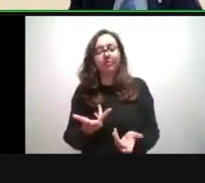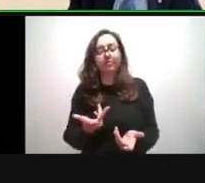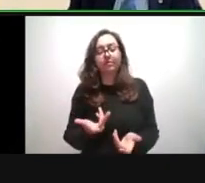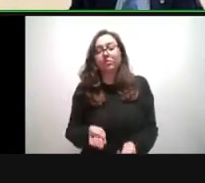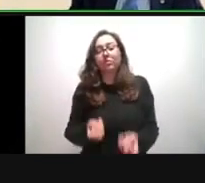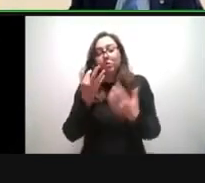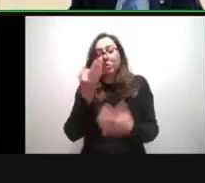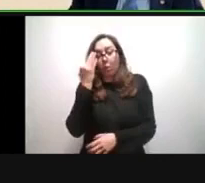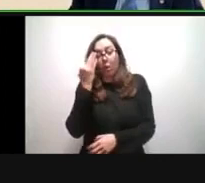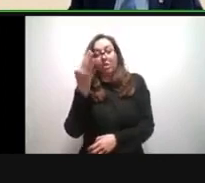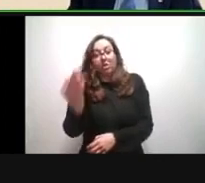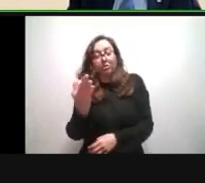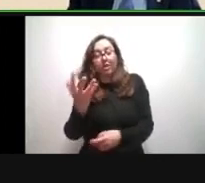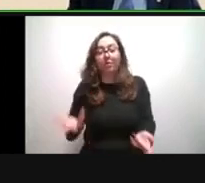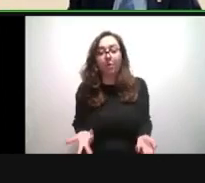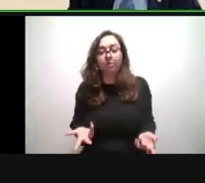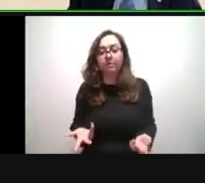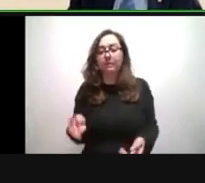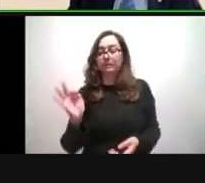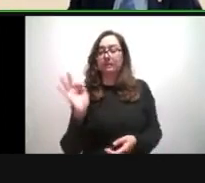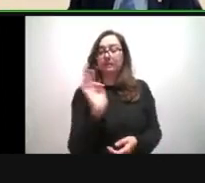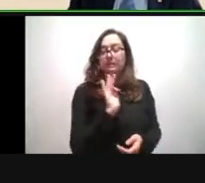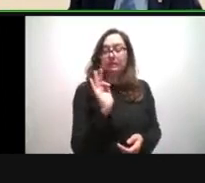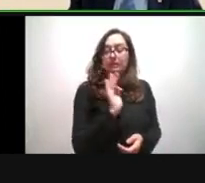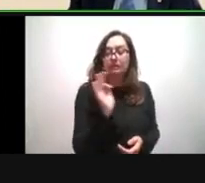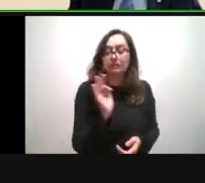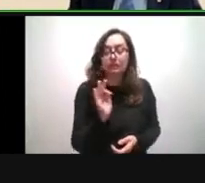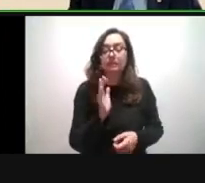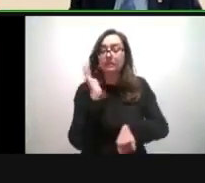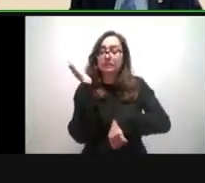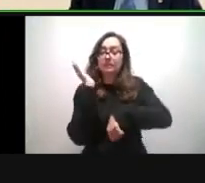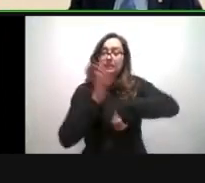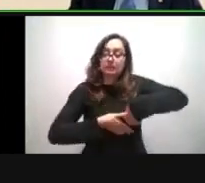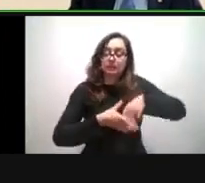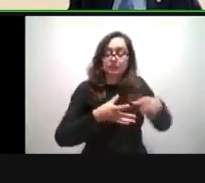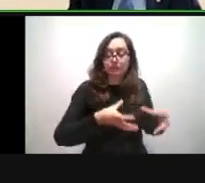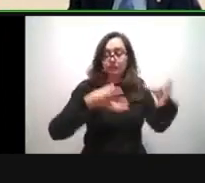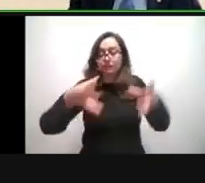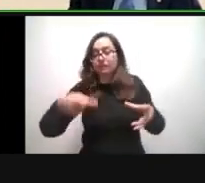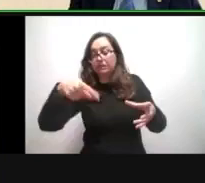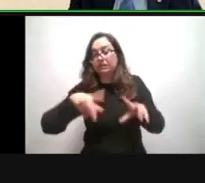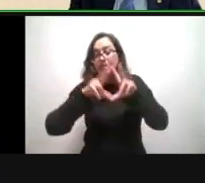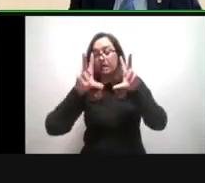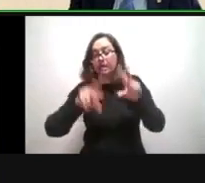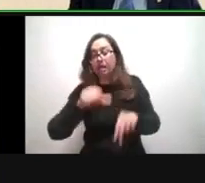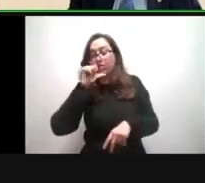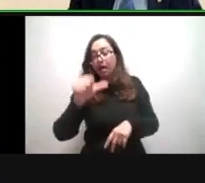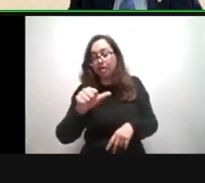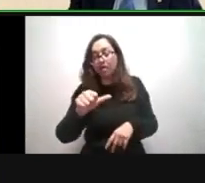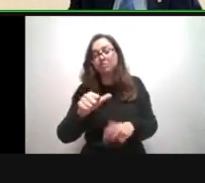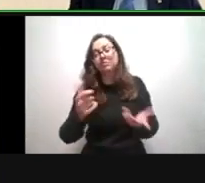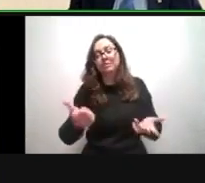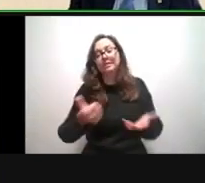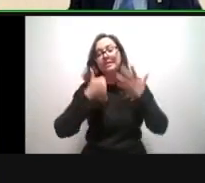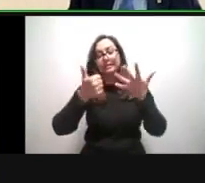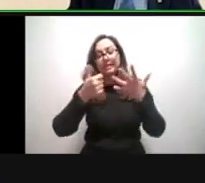pieza anatómica con capacidad de revitalizarse sin estar en el hielo? 6 horas. En el hielo se